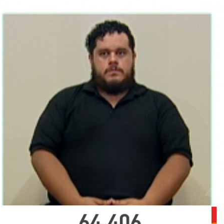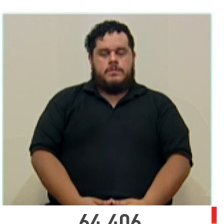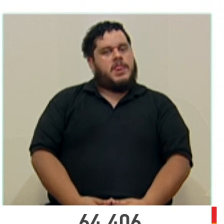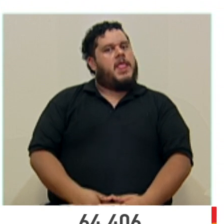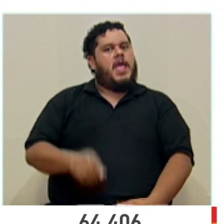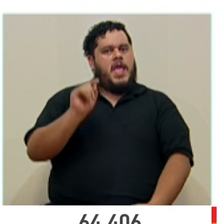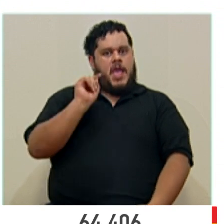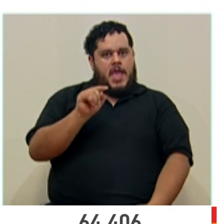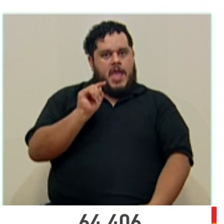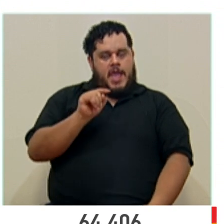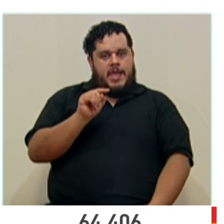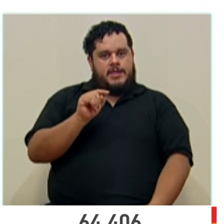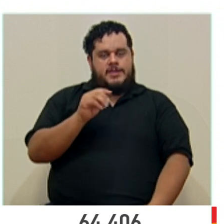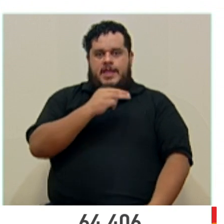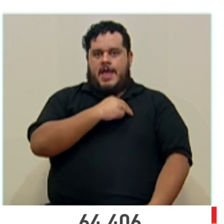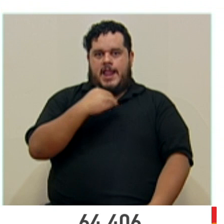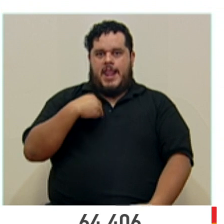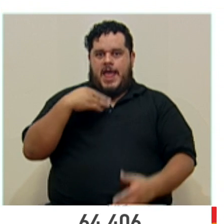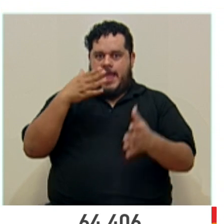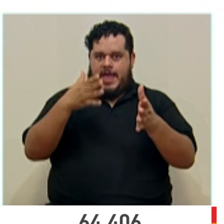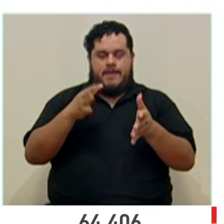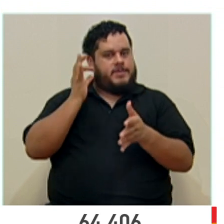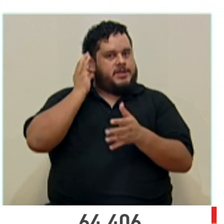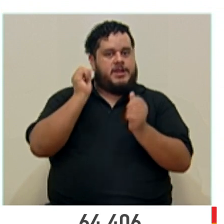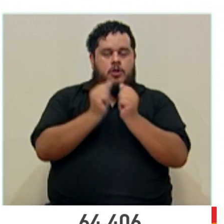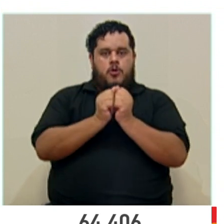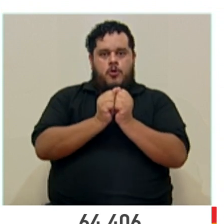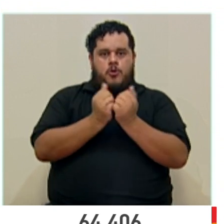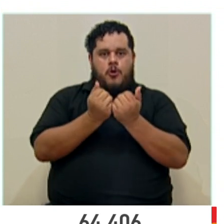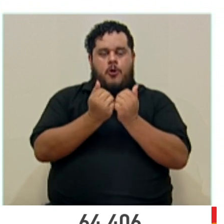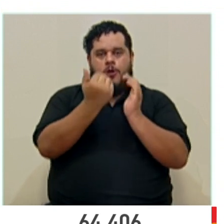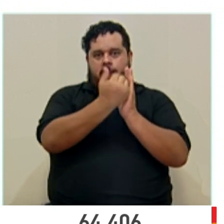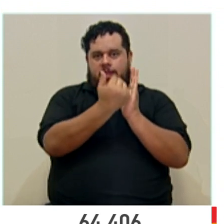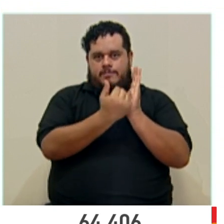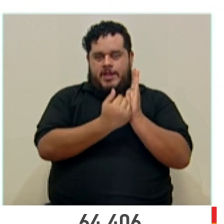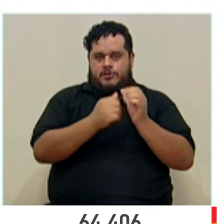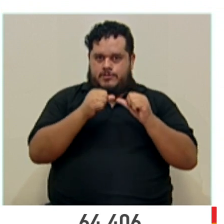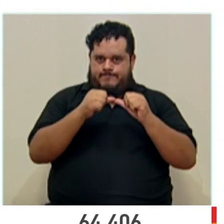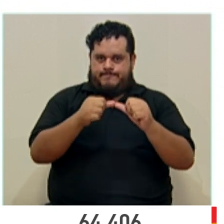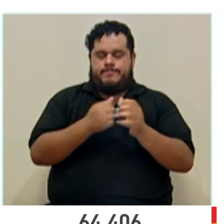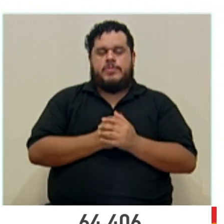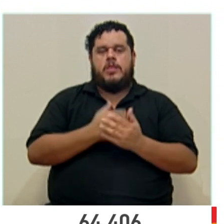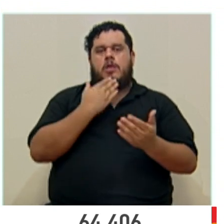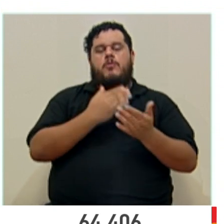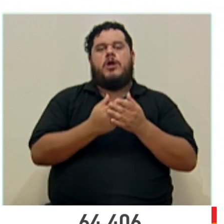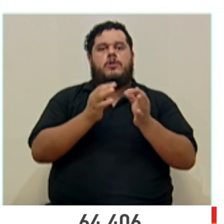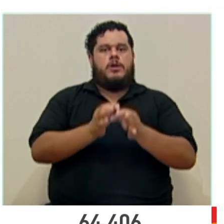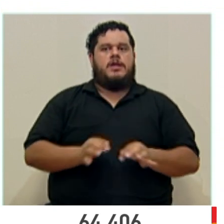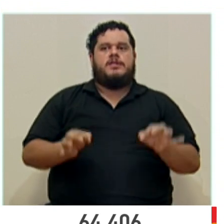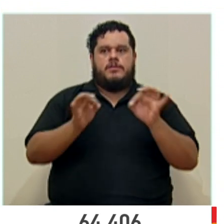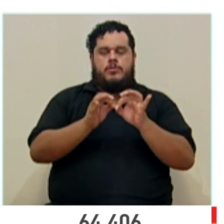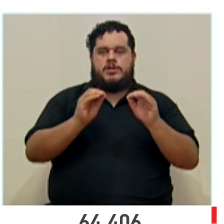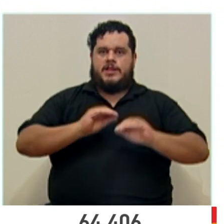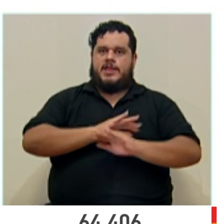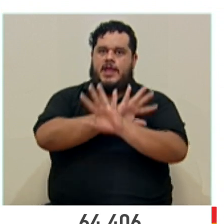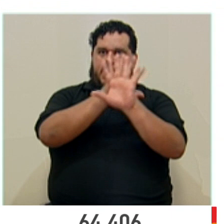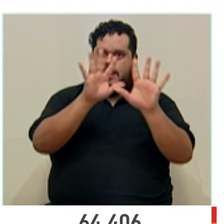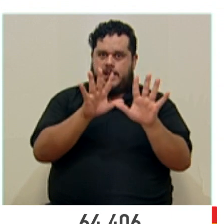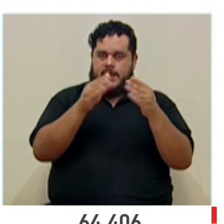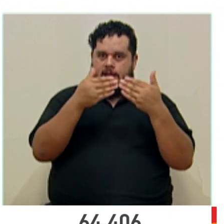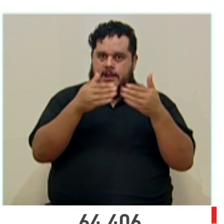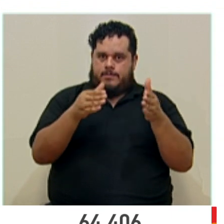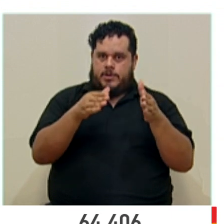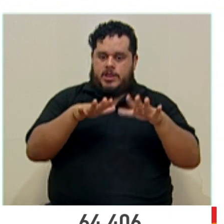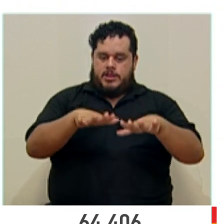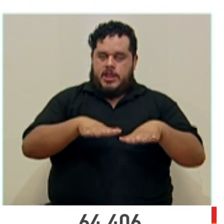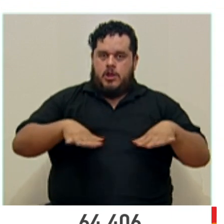Aquí estaría la ministra con los pasos que siguen. Sí, bueno, es importante aclarar, la apertura